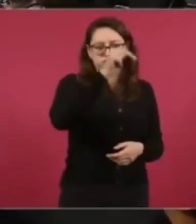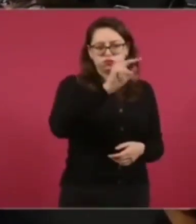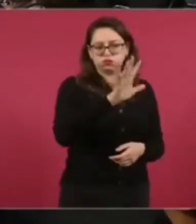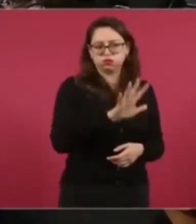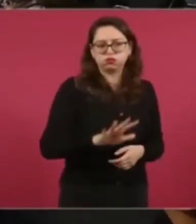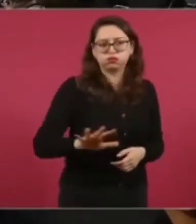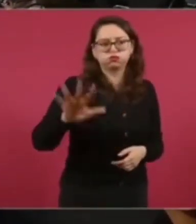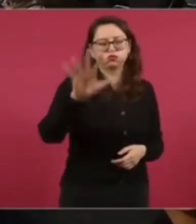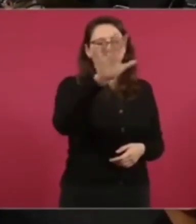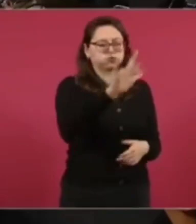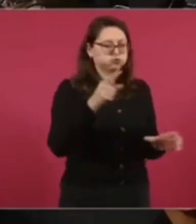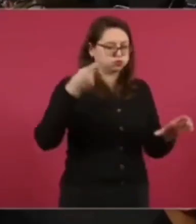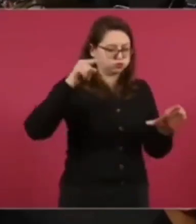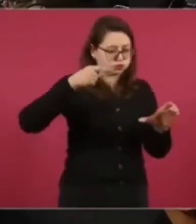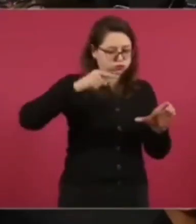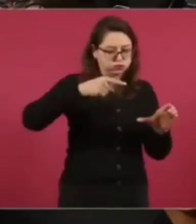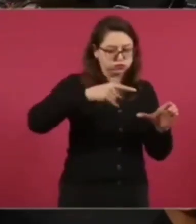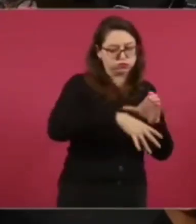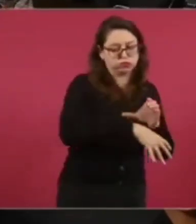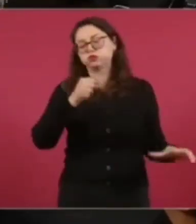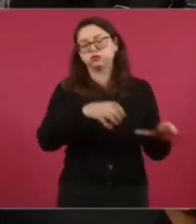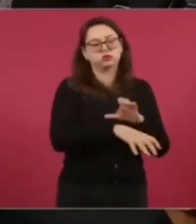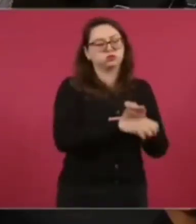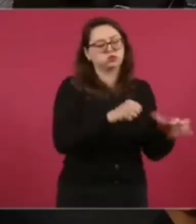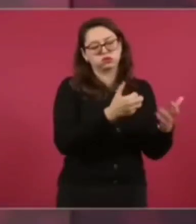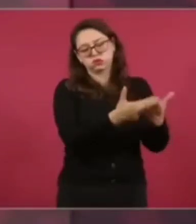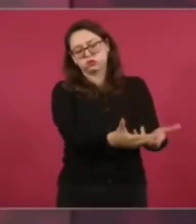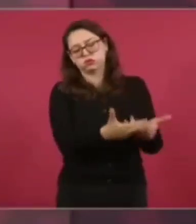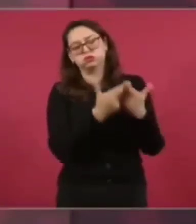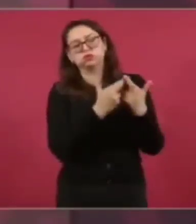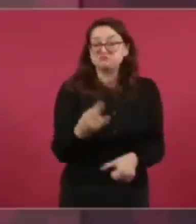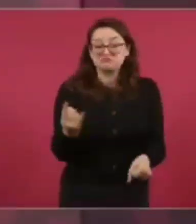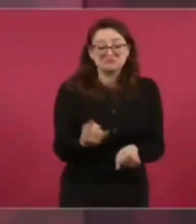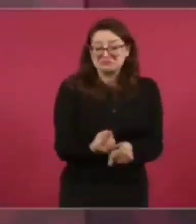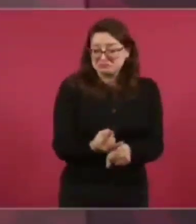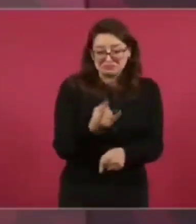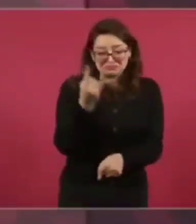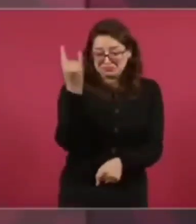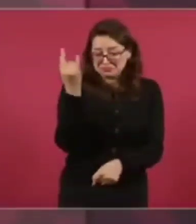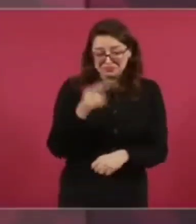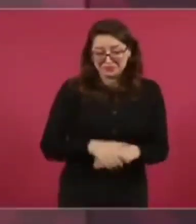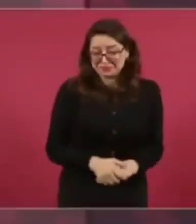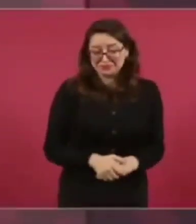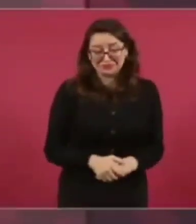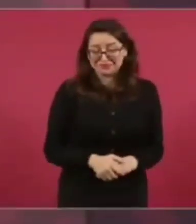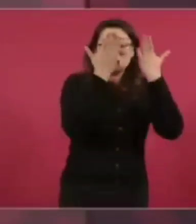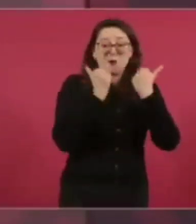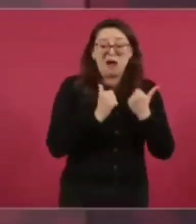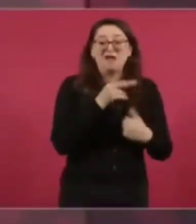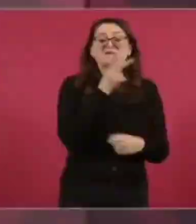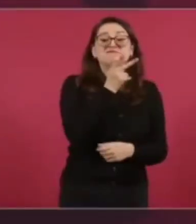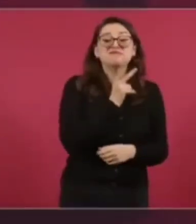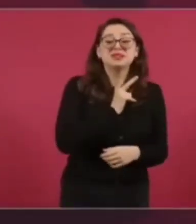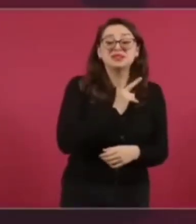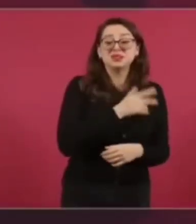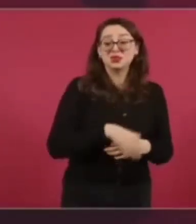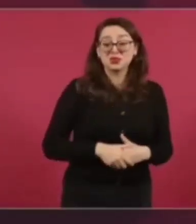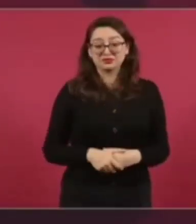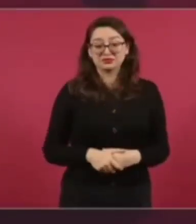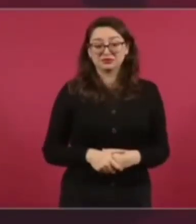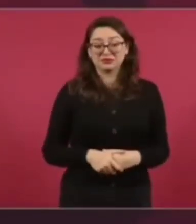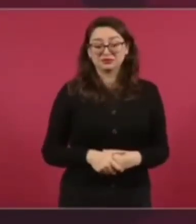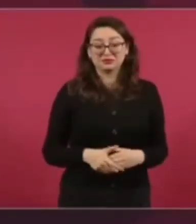iban a sacar petróleo y gas. Y no, extraía más gas y más petróleo